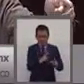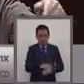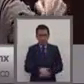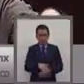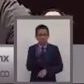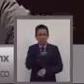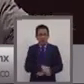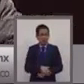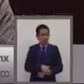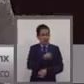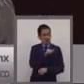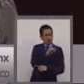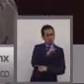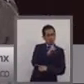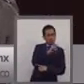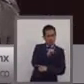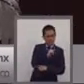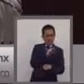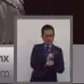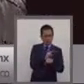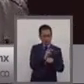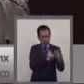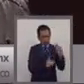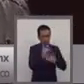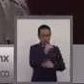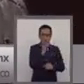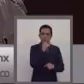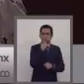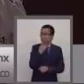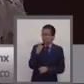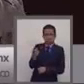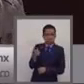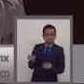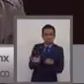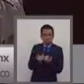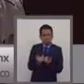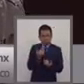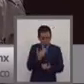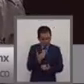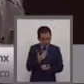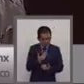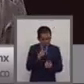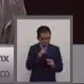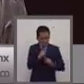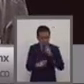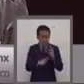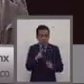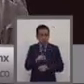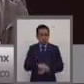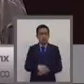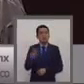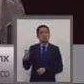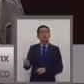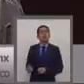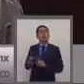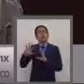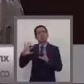de la Federación y aquí a la Comisión de Vigilancia nos ha dicho que no ha tenido los resultados pactados, ha